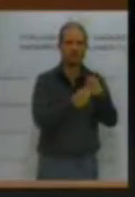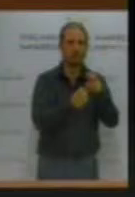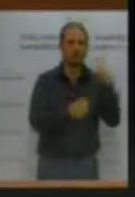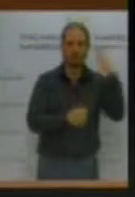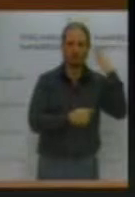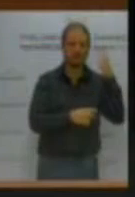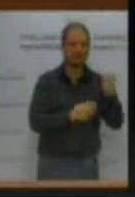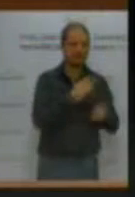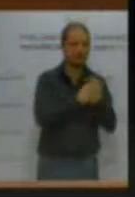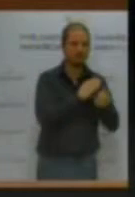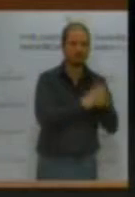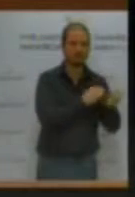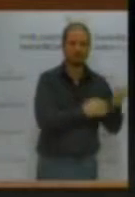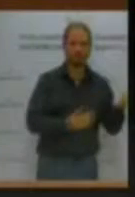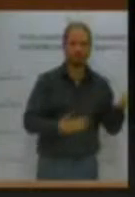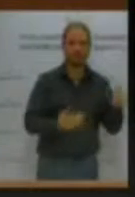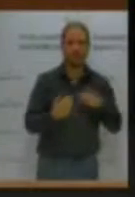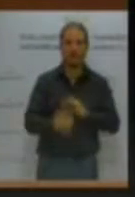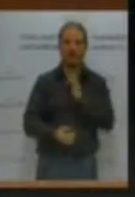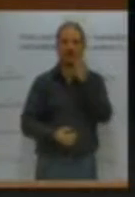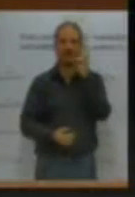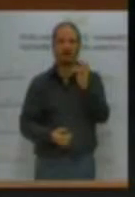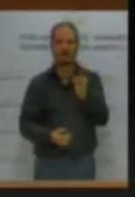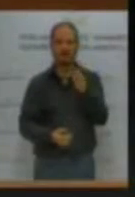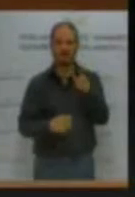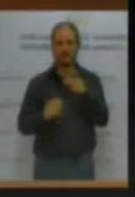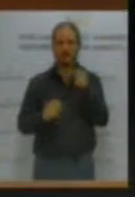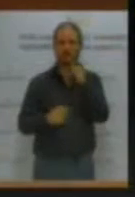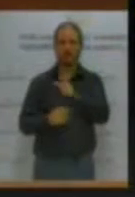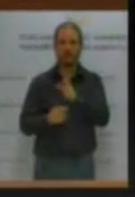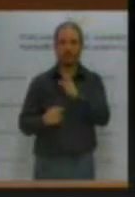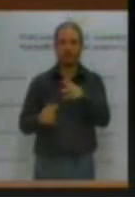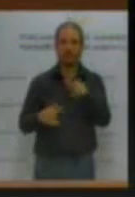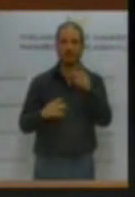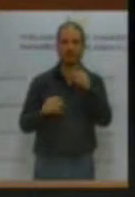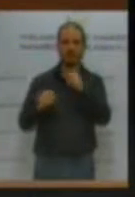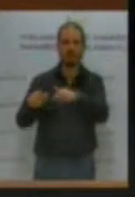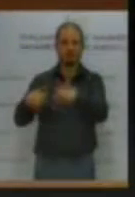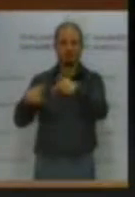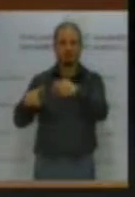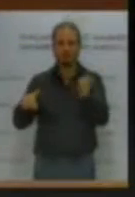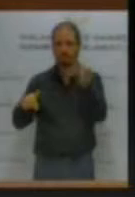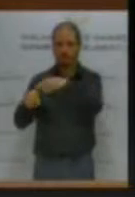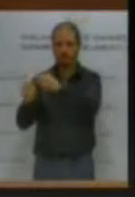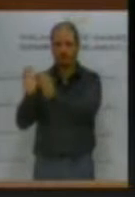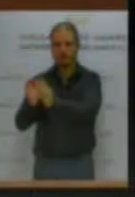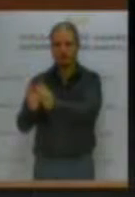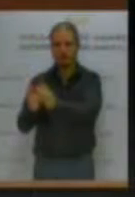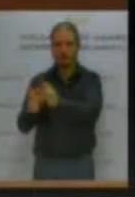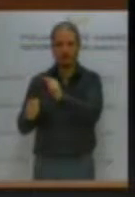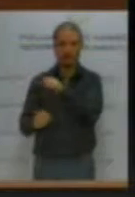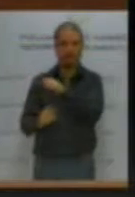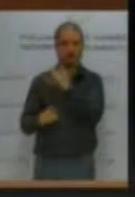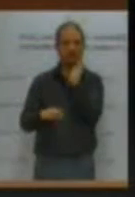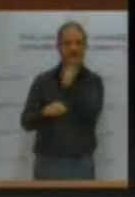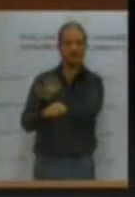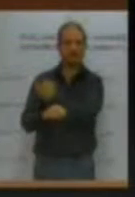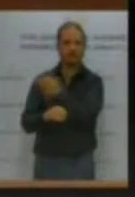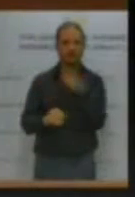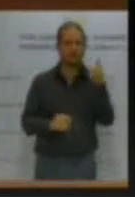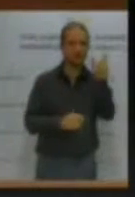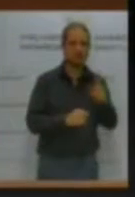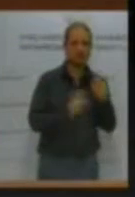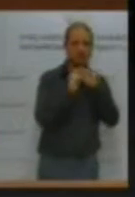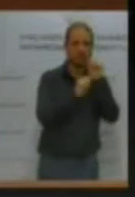navarros, además de castigar al que recoge y trata el residuo y no al que de verdad contamina. Todos estamos de